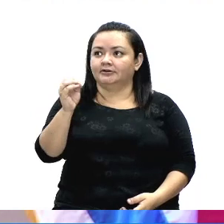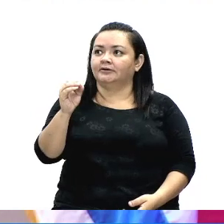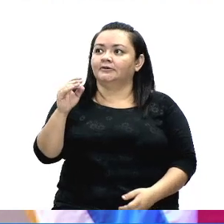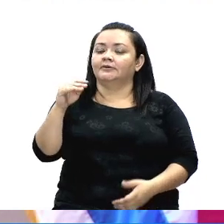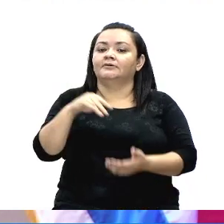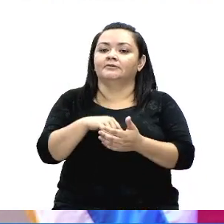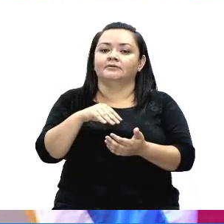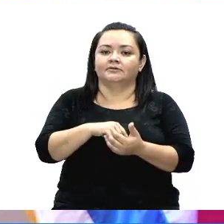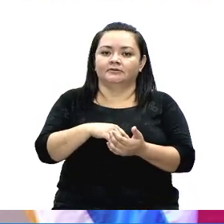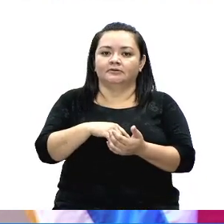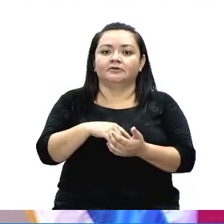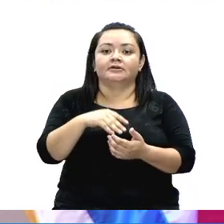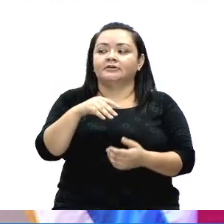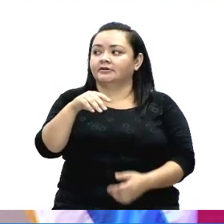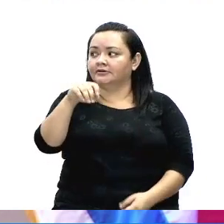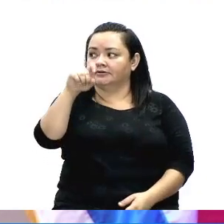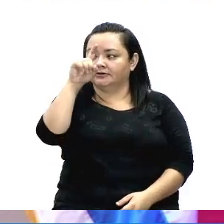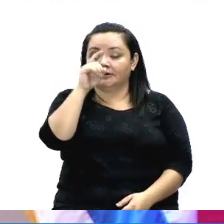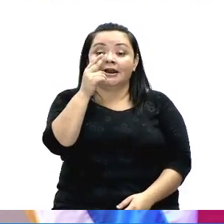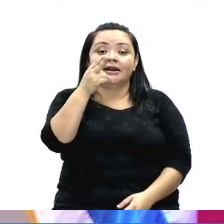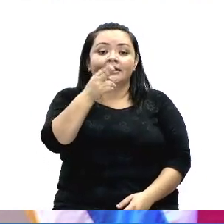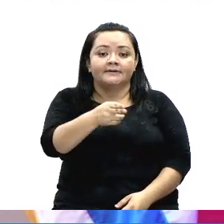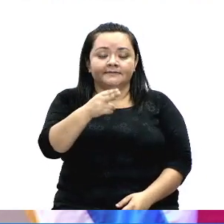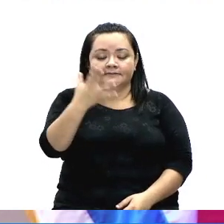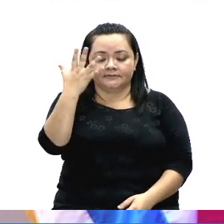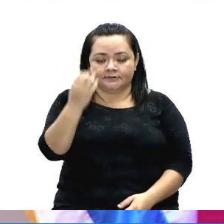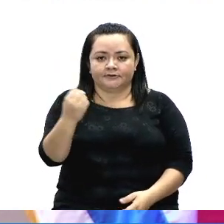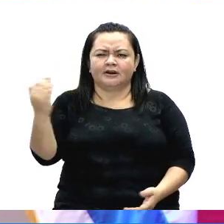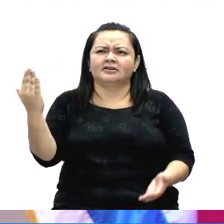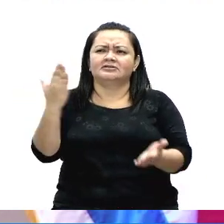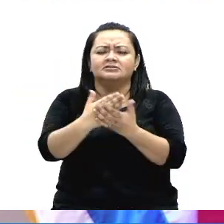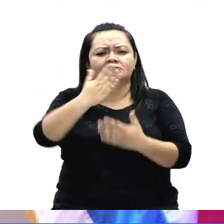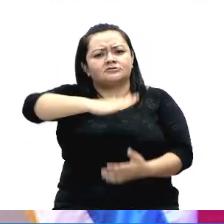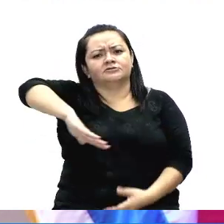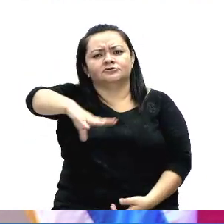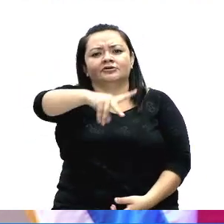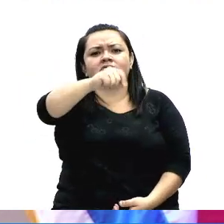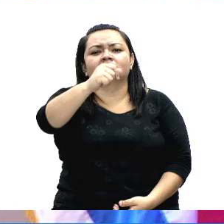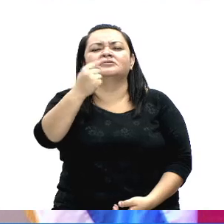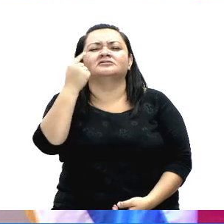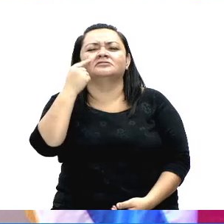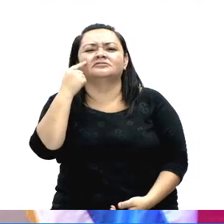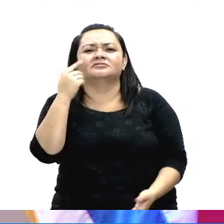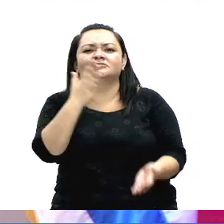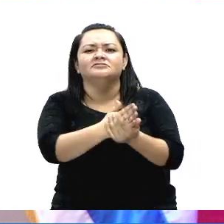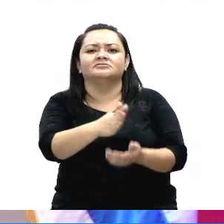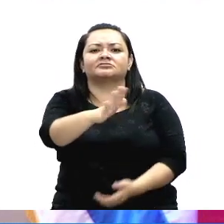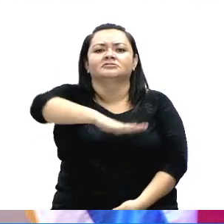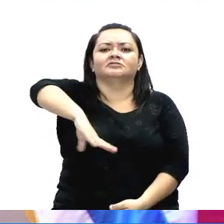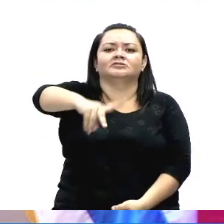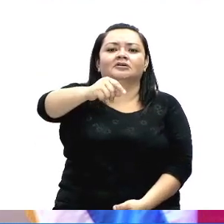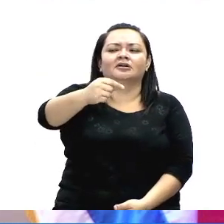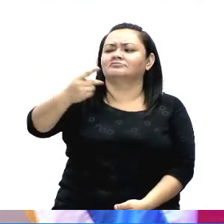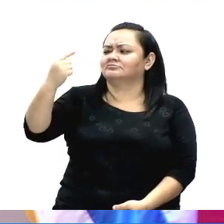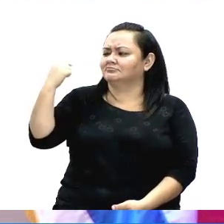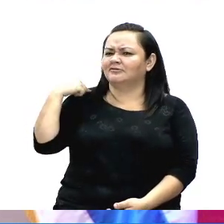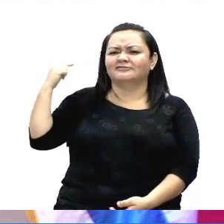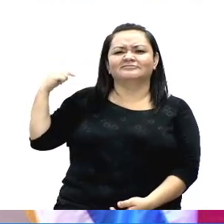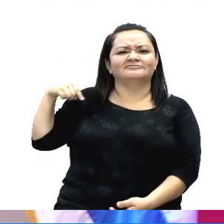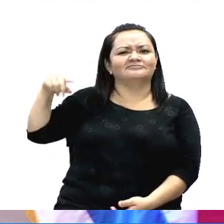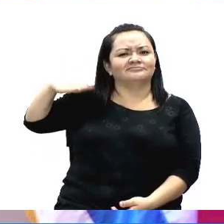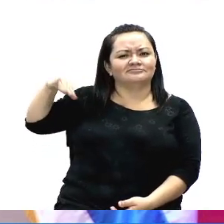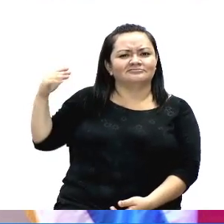de la tierra de egipto en el mismo día llegaron al desierto a donde llegaron a manos y de donde venían